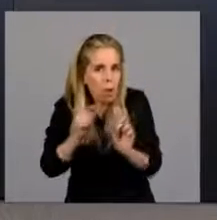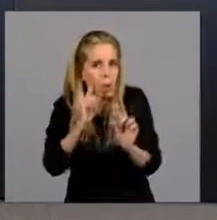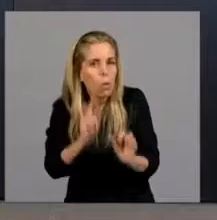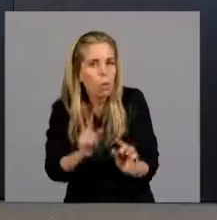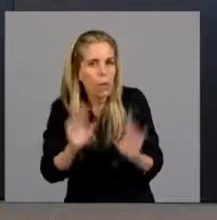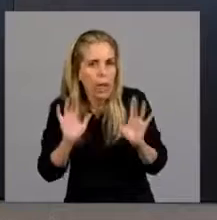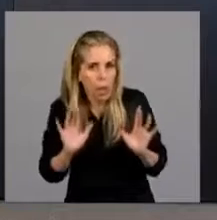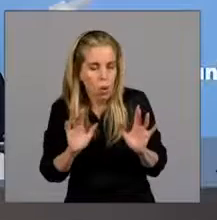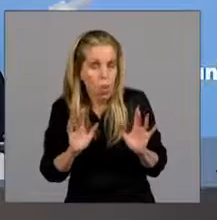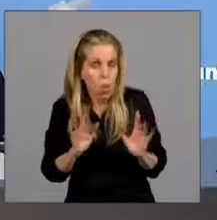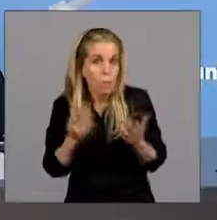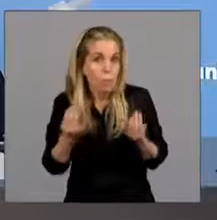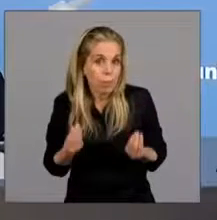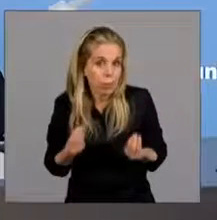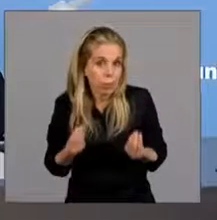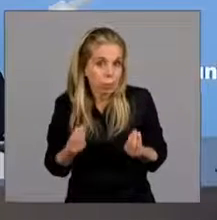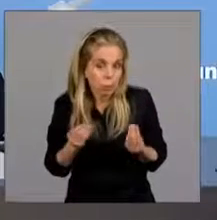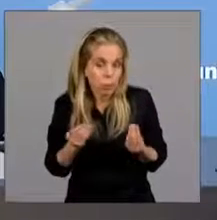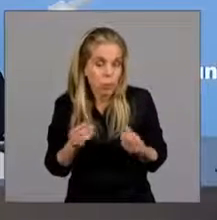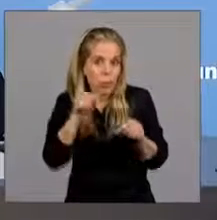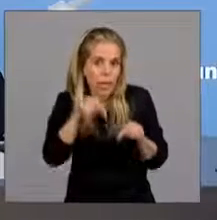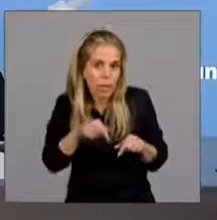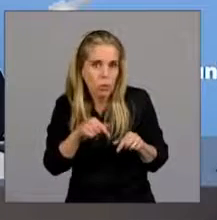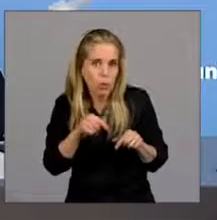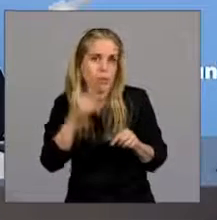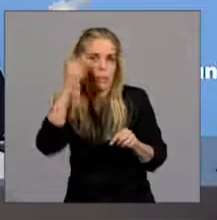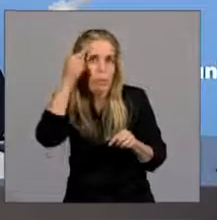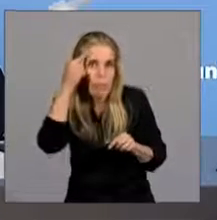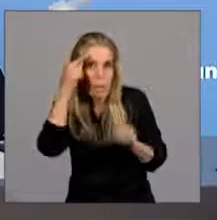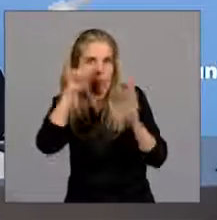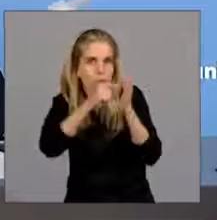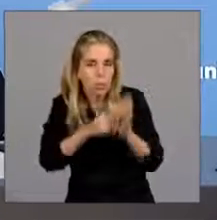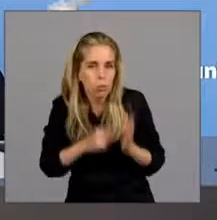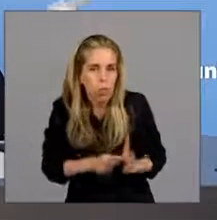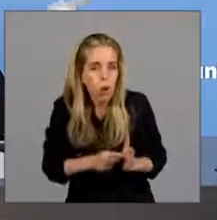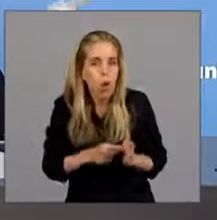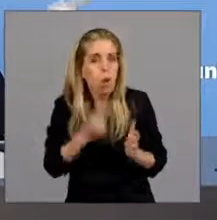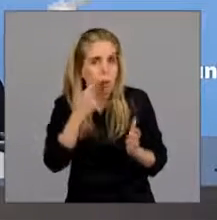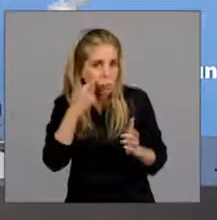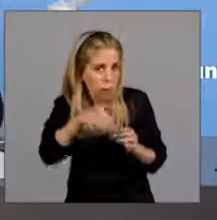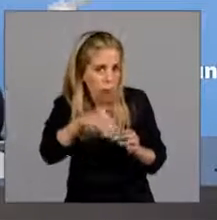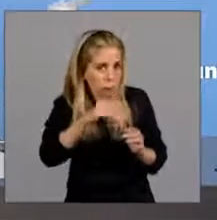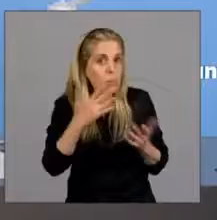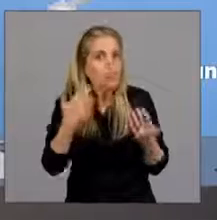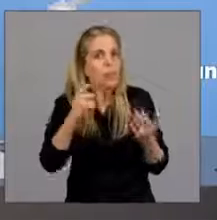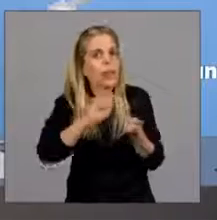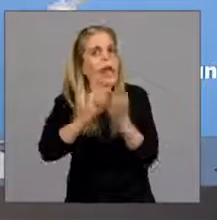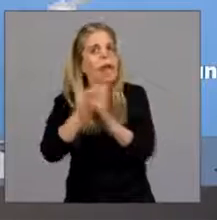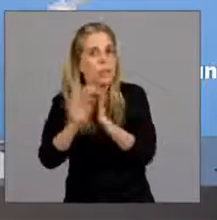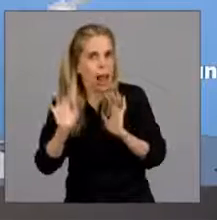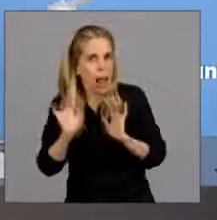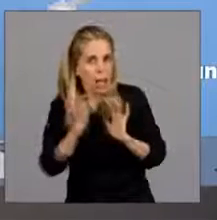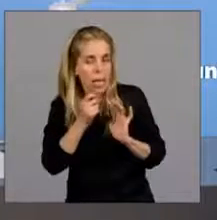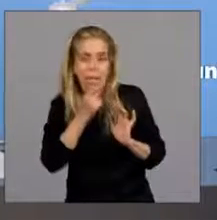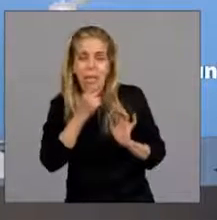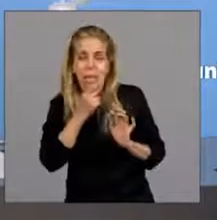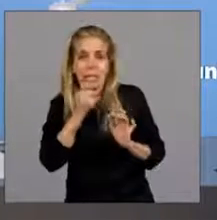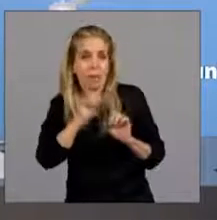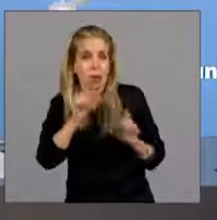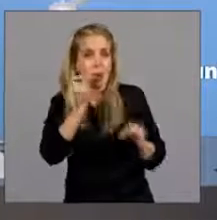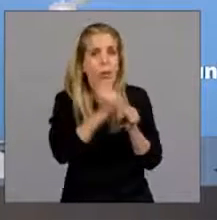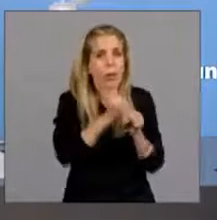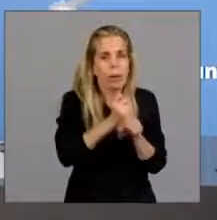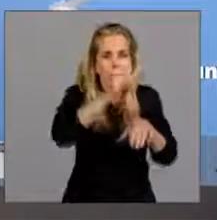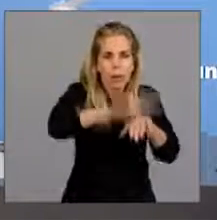quiero decir con esto? Que todo esto que estamos proyectando puede cambiar. Porque si no se trabaja con responsabilidad, si no se